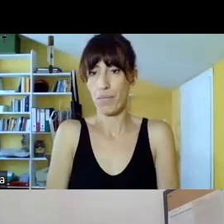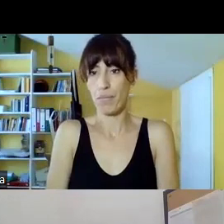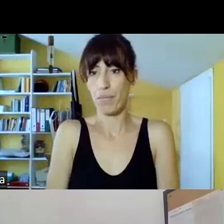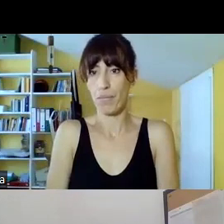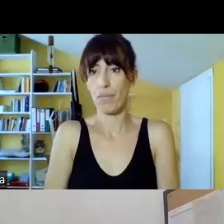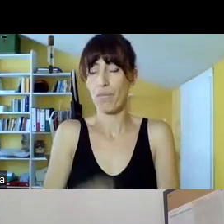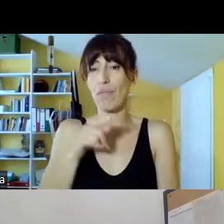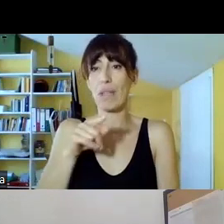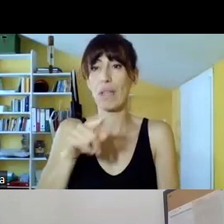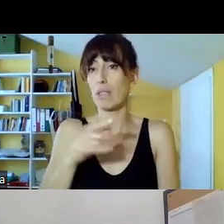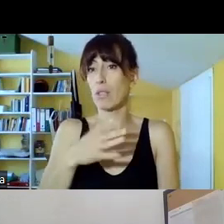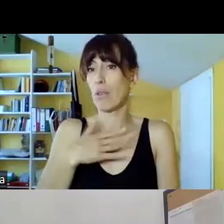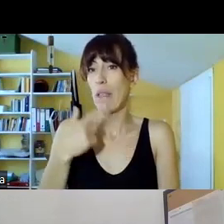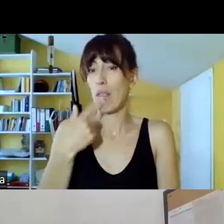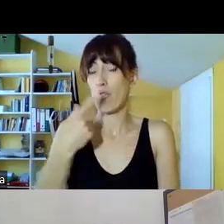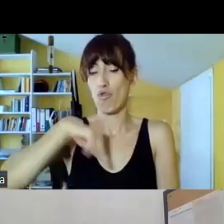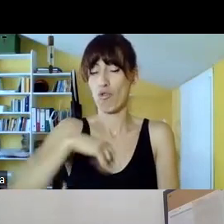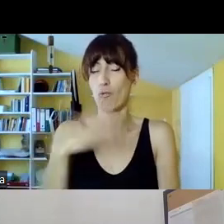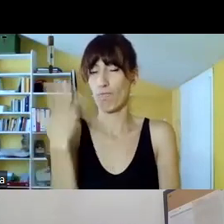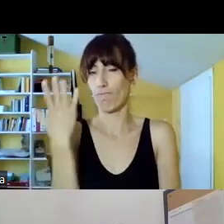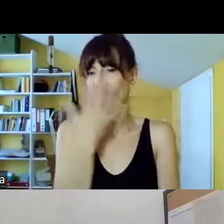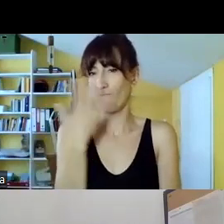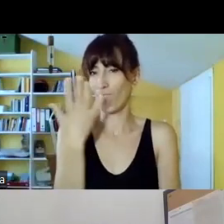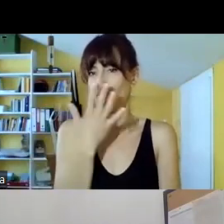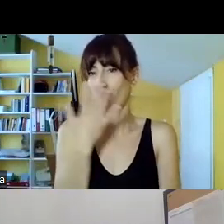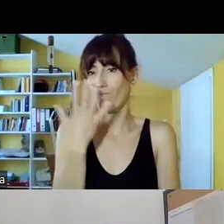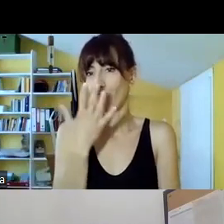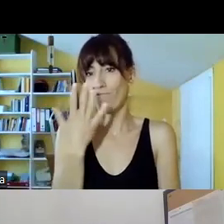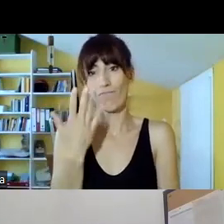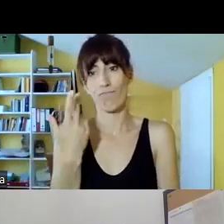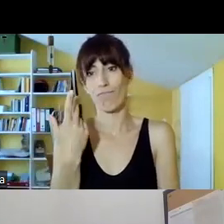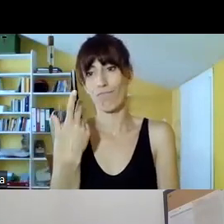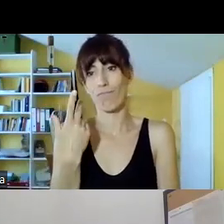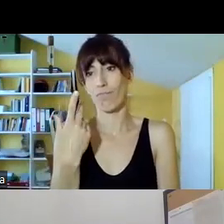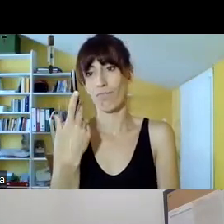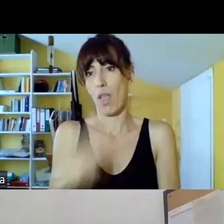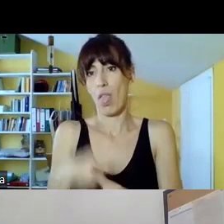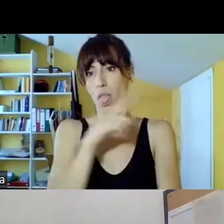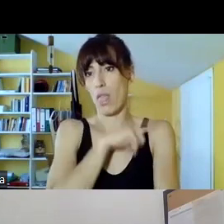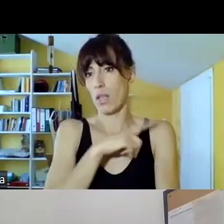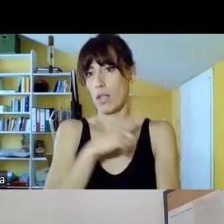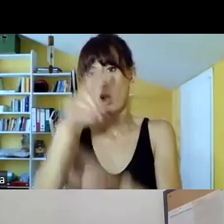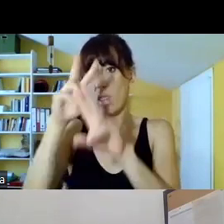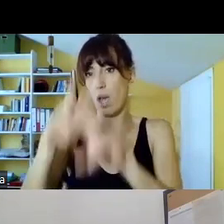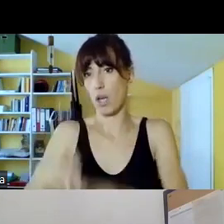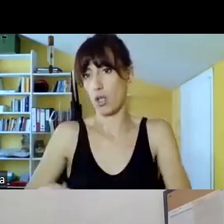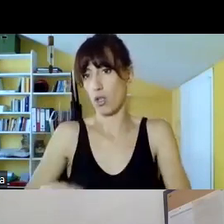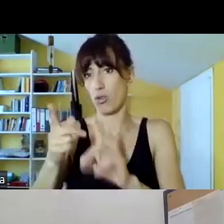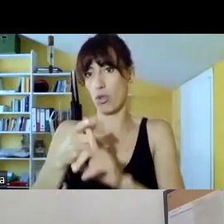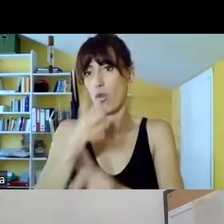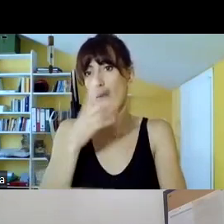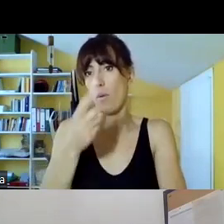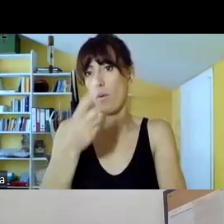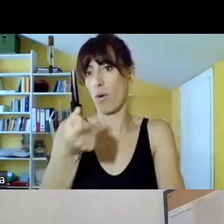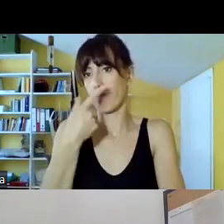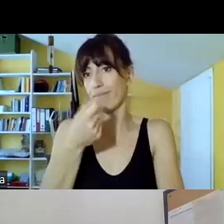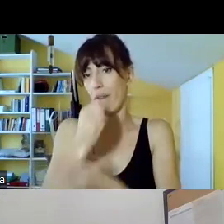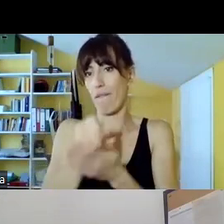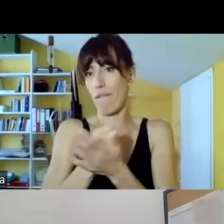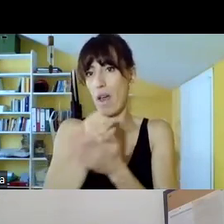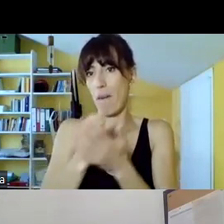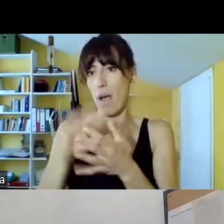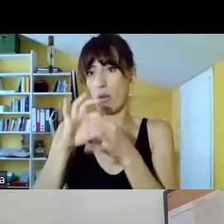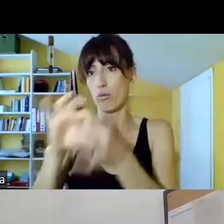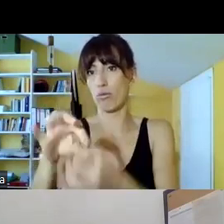Este hecho nos hace sospechar de que puede existir un exceso de diagnóstico, de prescripción de psicofármacos que no se